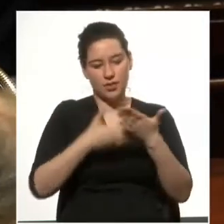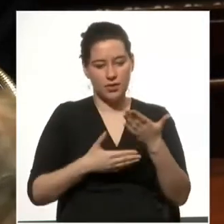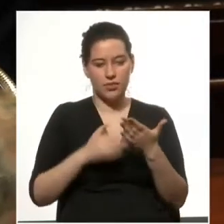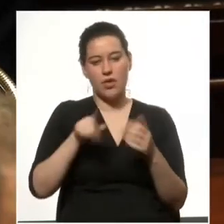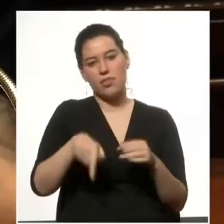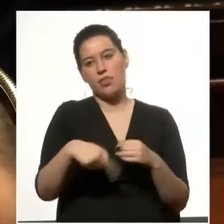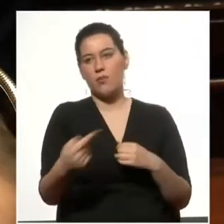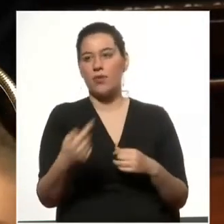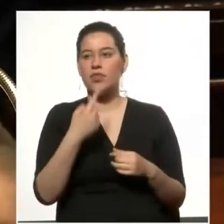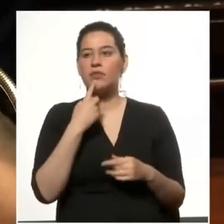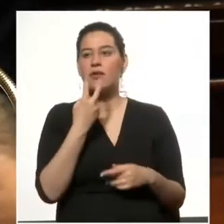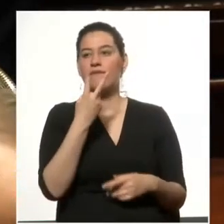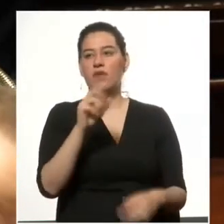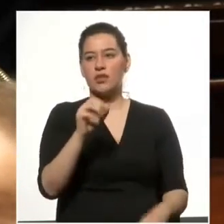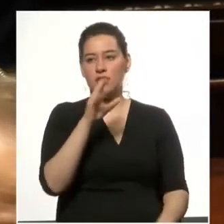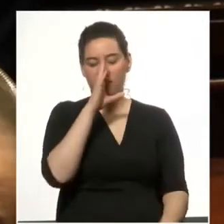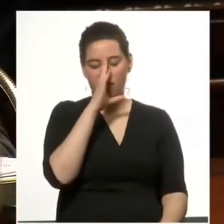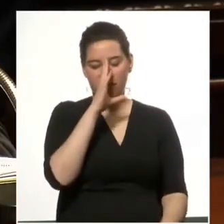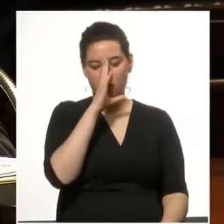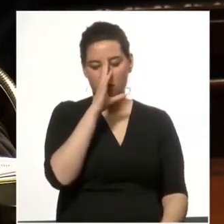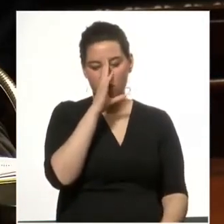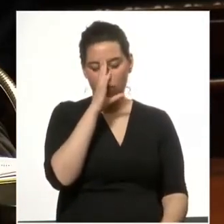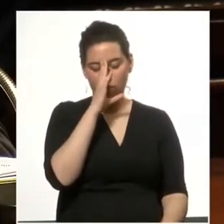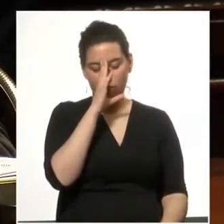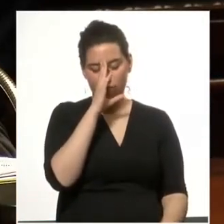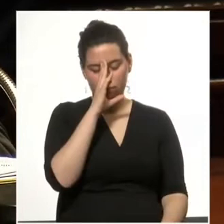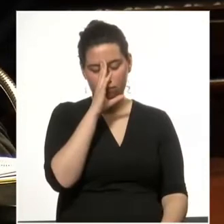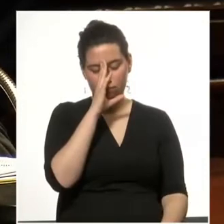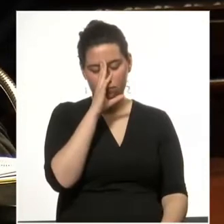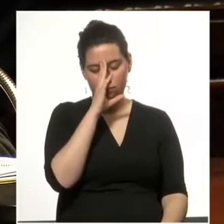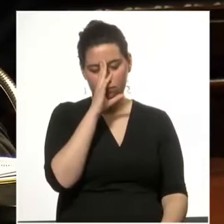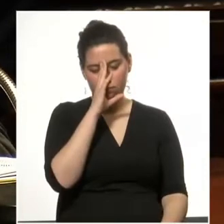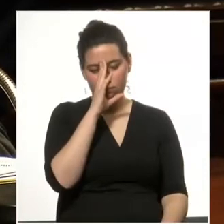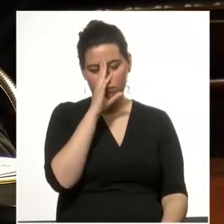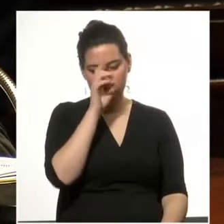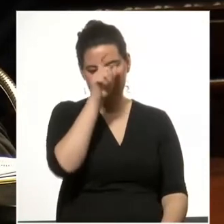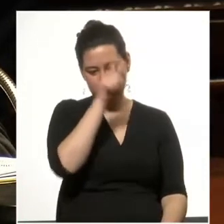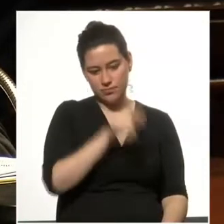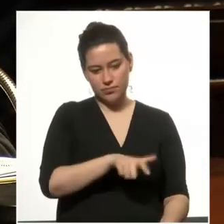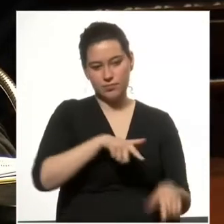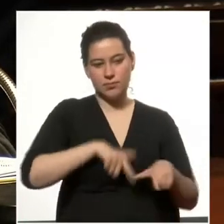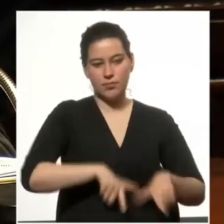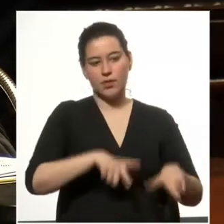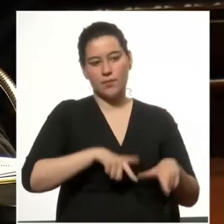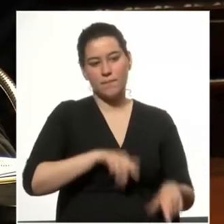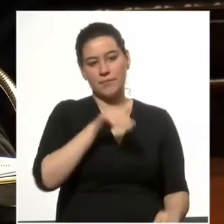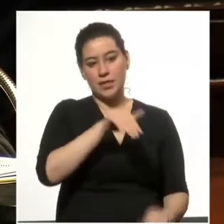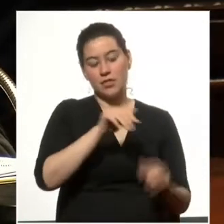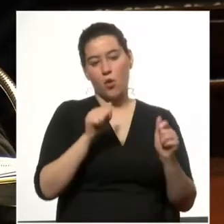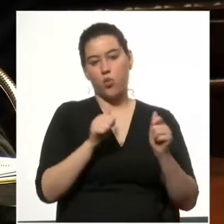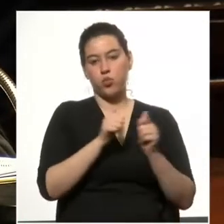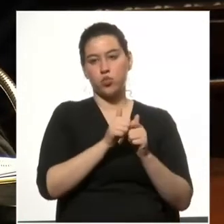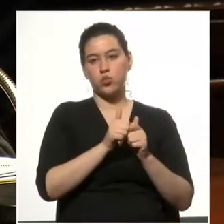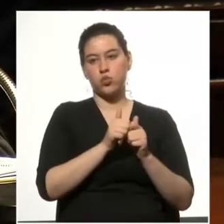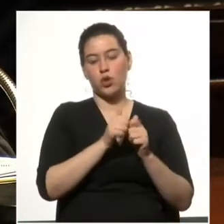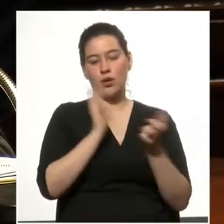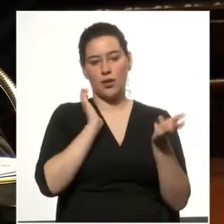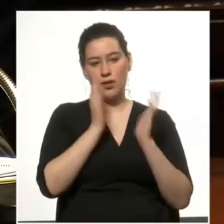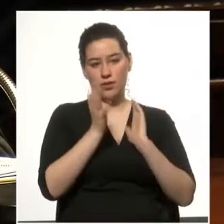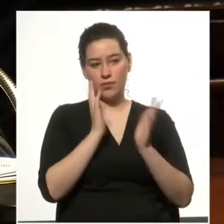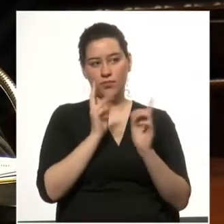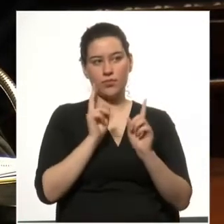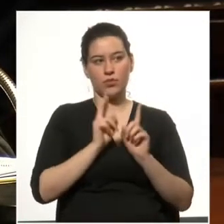dice que el 20 de febrero el doctor Menéndez, acompañado por sus asesores jurídicos, lo